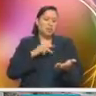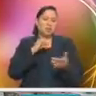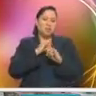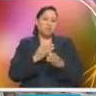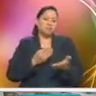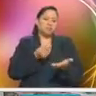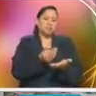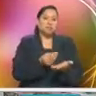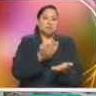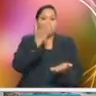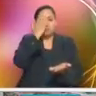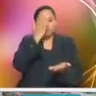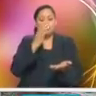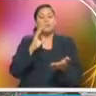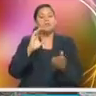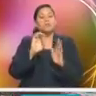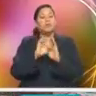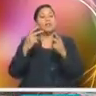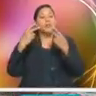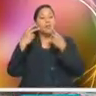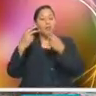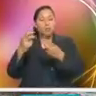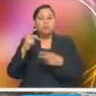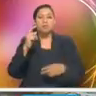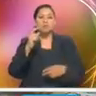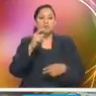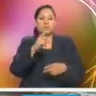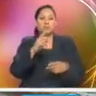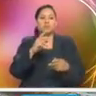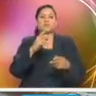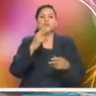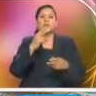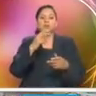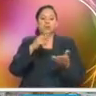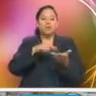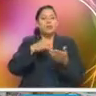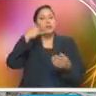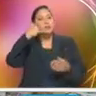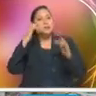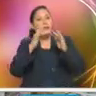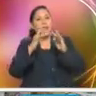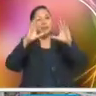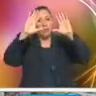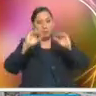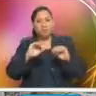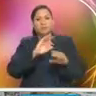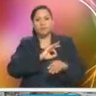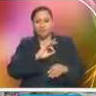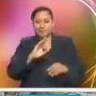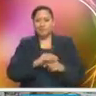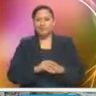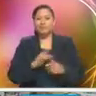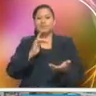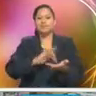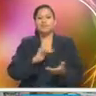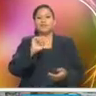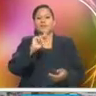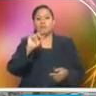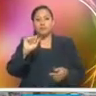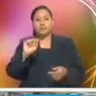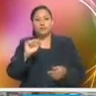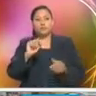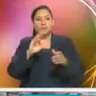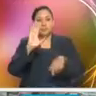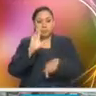información. En caso de robo, ya es posible volver inutilizable e inviolable nuestro móvil, gracias a las aplicaciones que